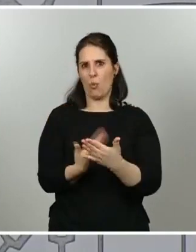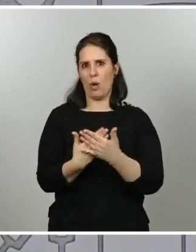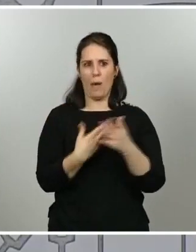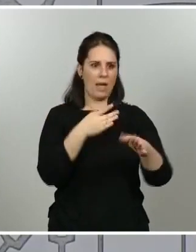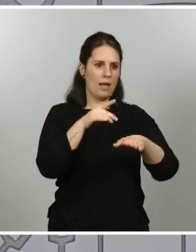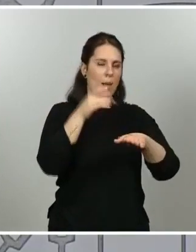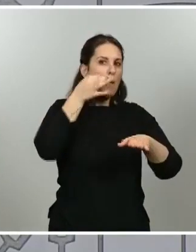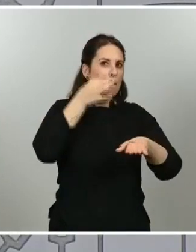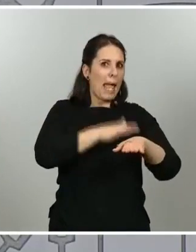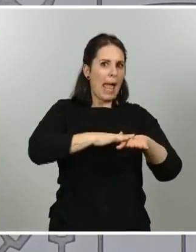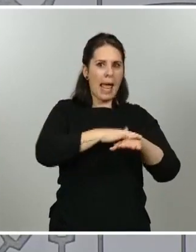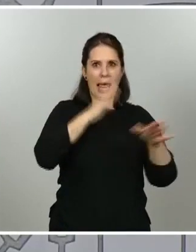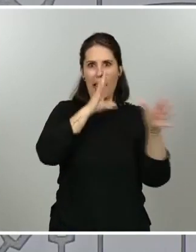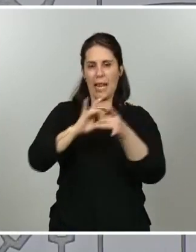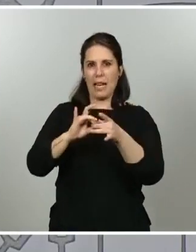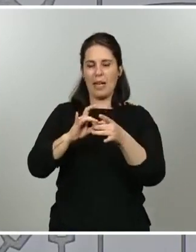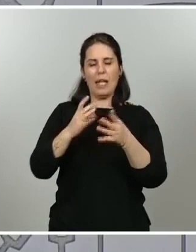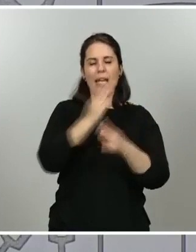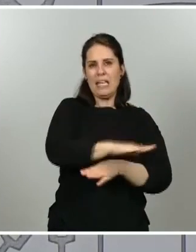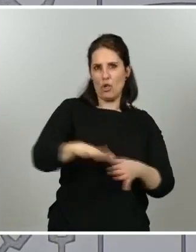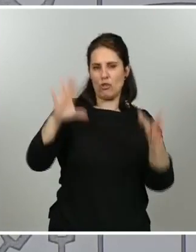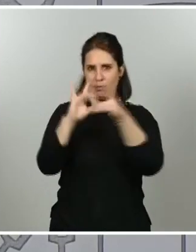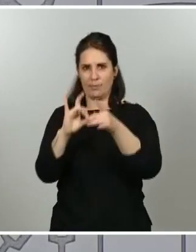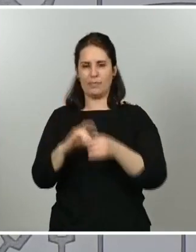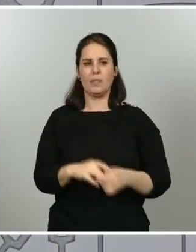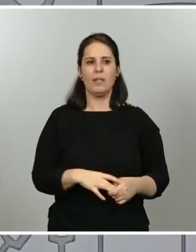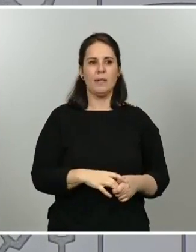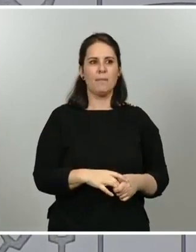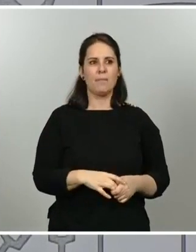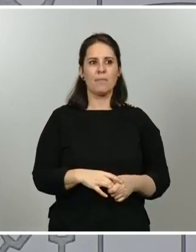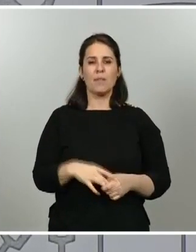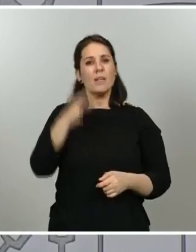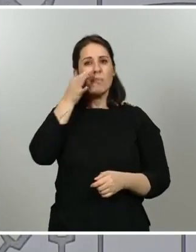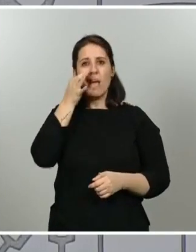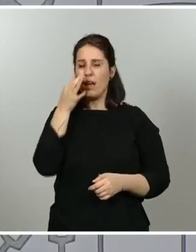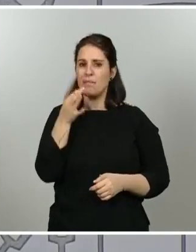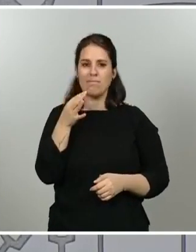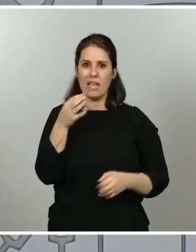descartar. En cuanto a las reacciones cutáneas, no tenemos ahora mismo ninguna información.